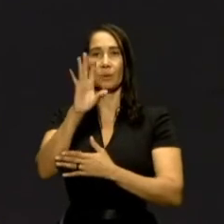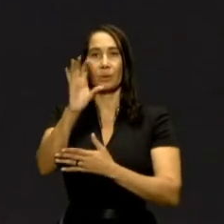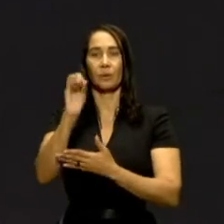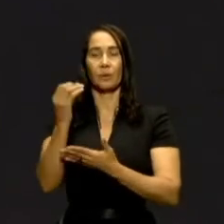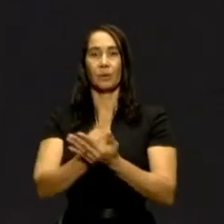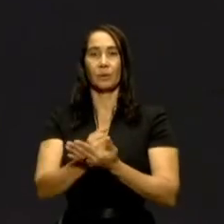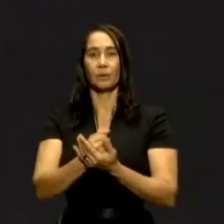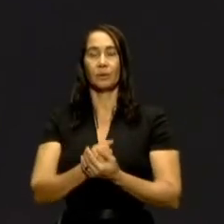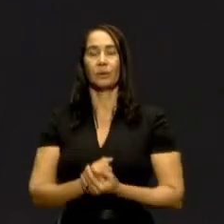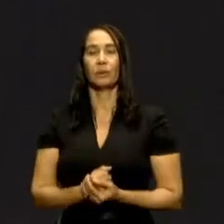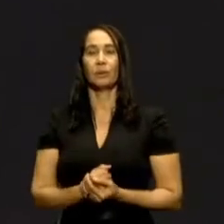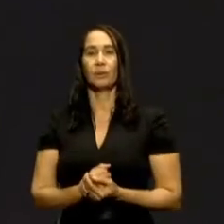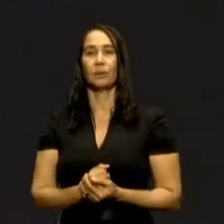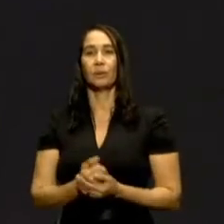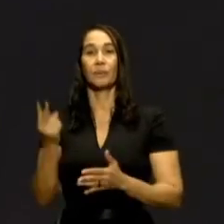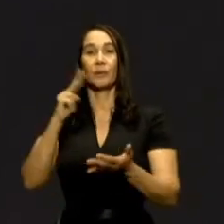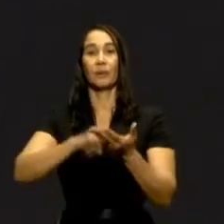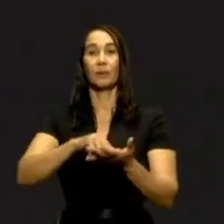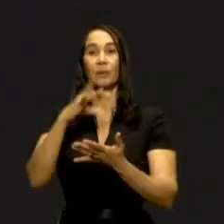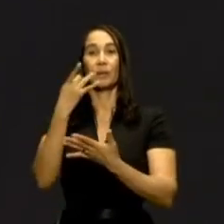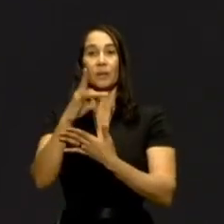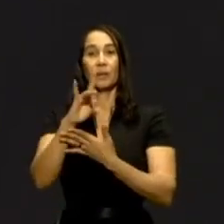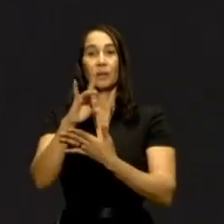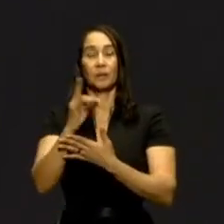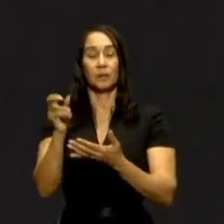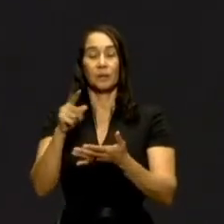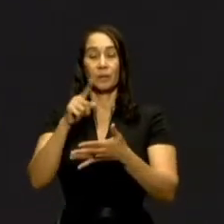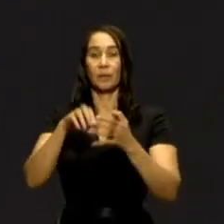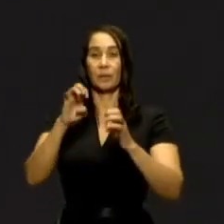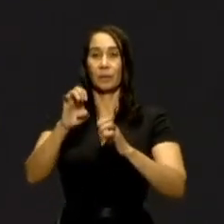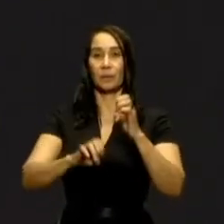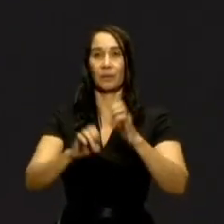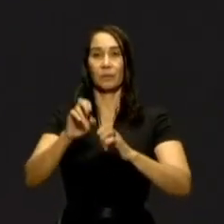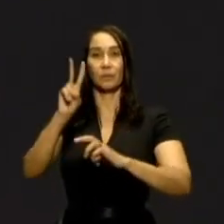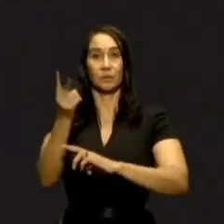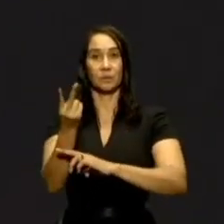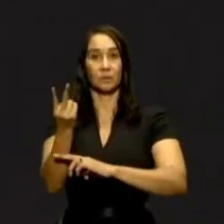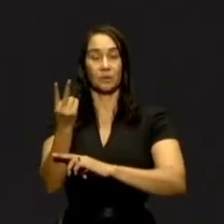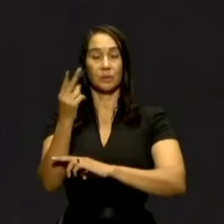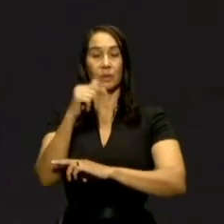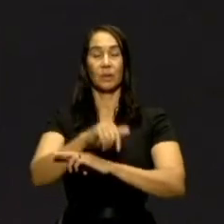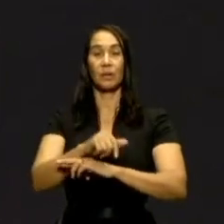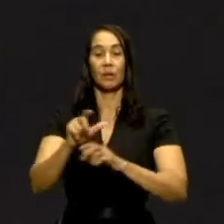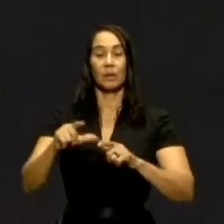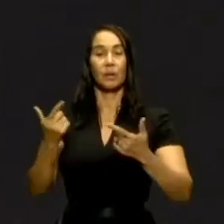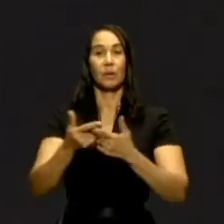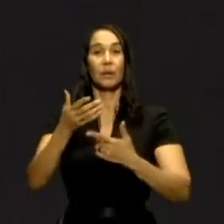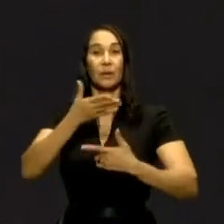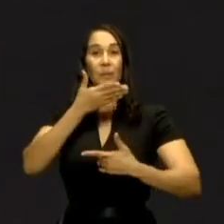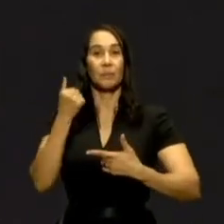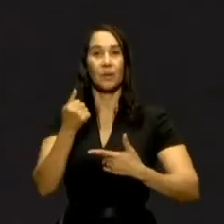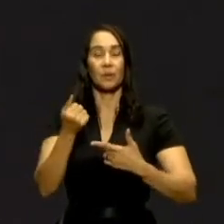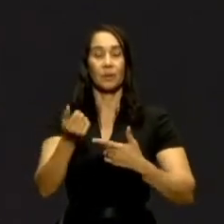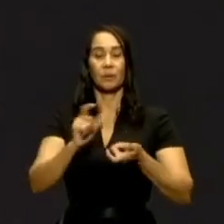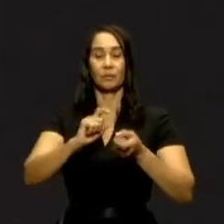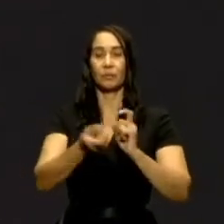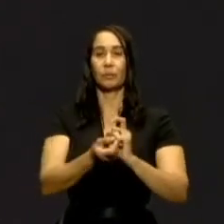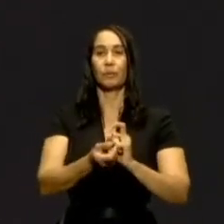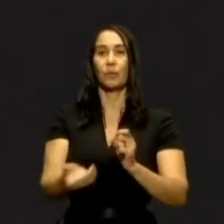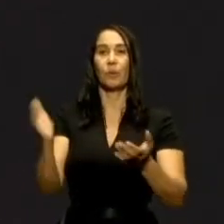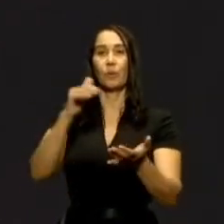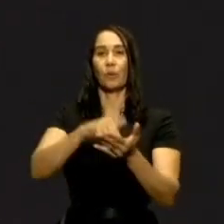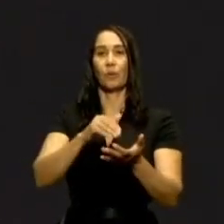en educación. En el 2018 fueron aplicadas las pruebas por segunda vez y en lugar de mejorar se volvieron a